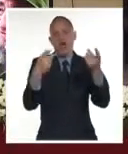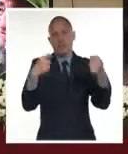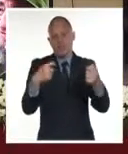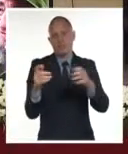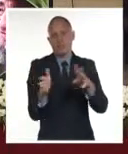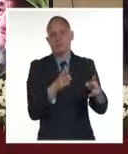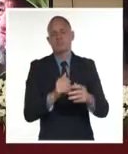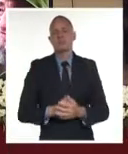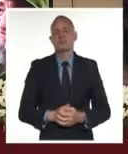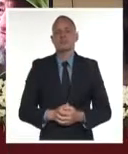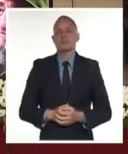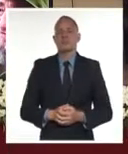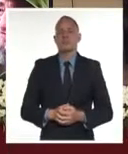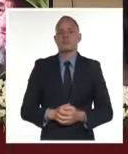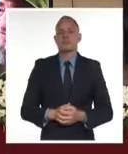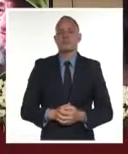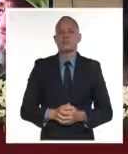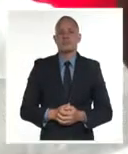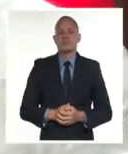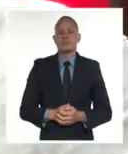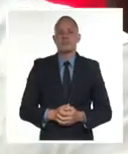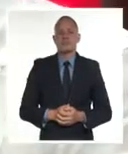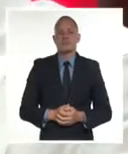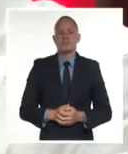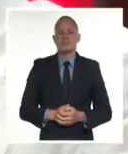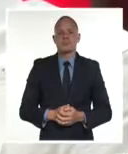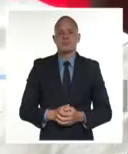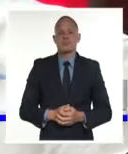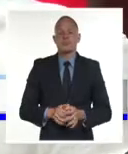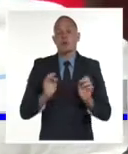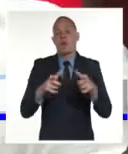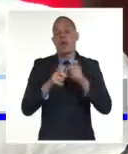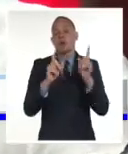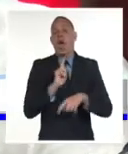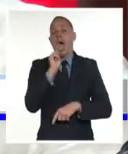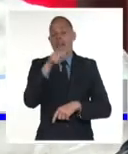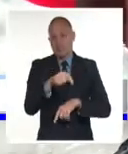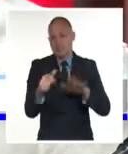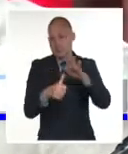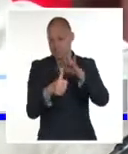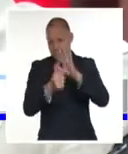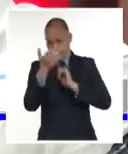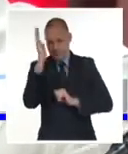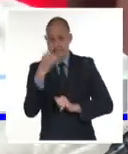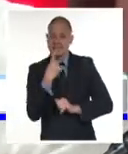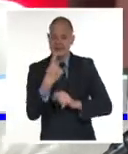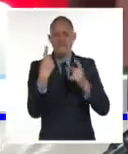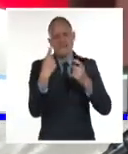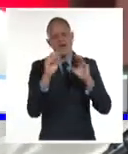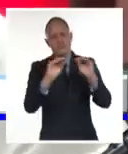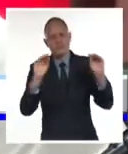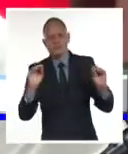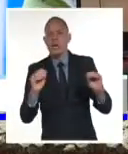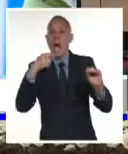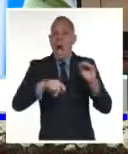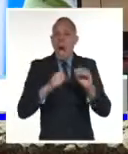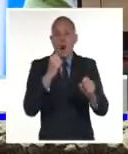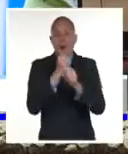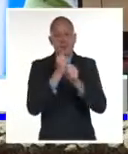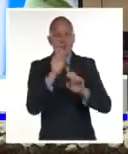a defender la dignidad como uno de los ejes esenciales de la Revolución Cubana, convocó al primer secretario del Comité Central del Partido